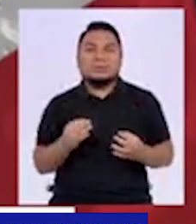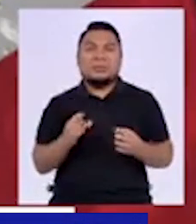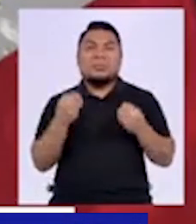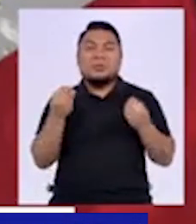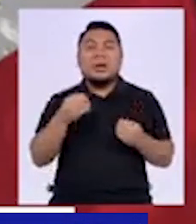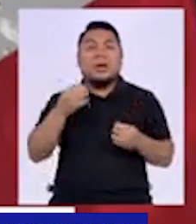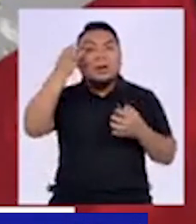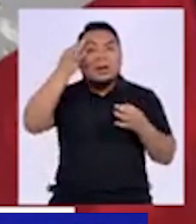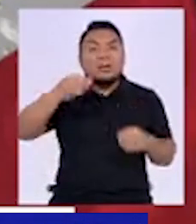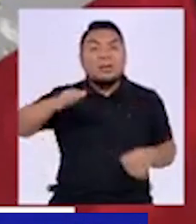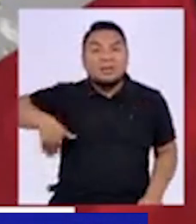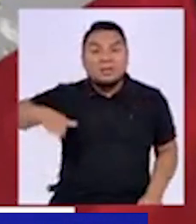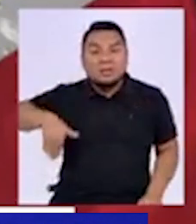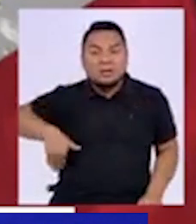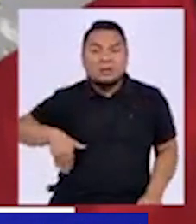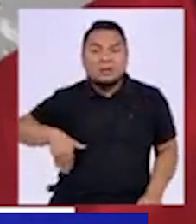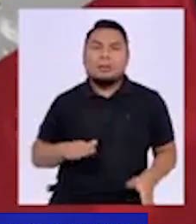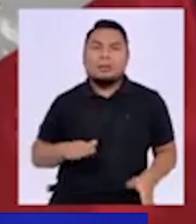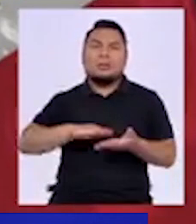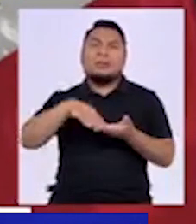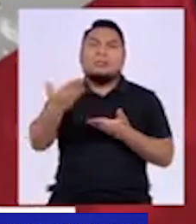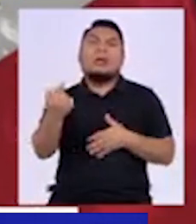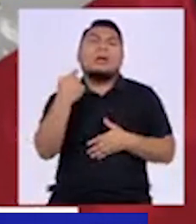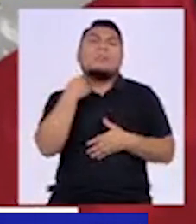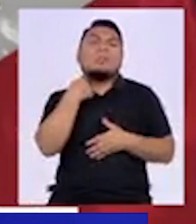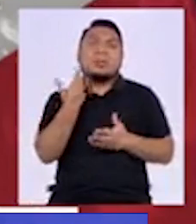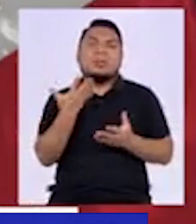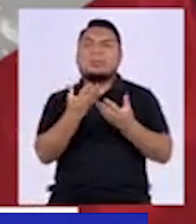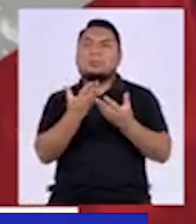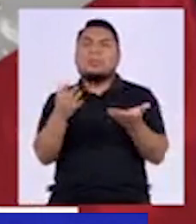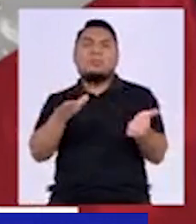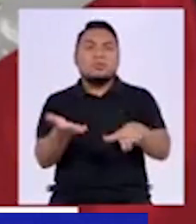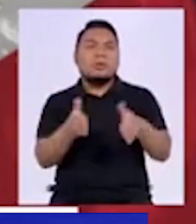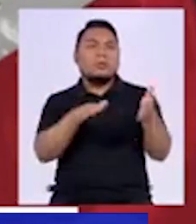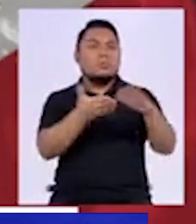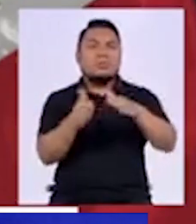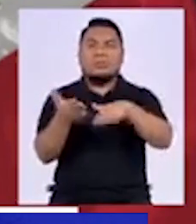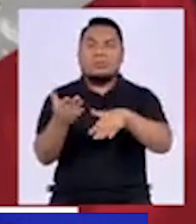tardía puede generar pérdidas de vidas humanas, que